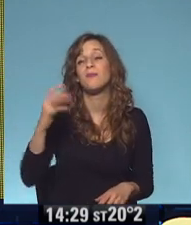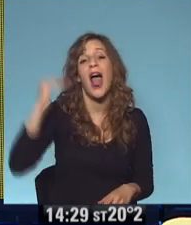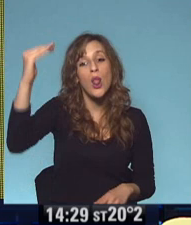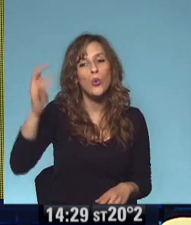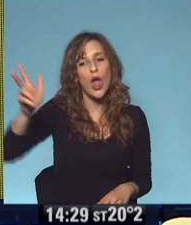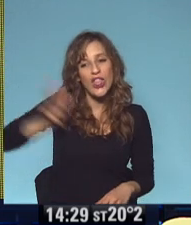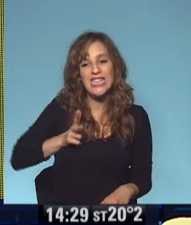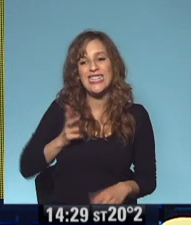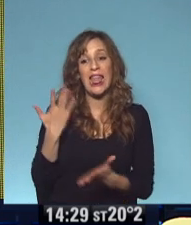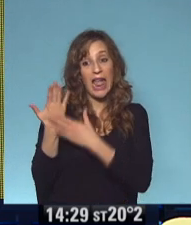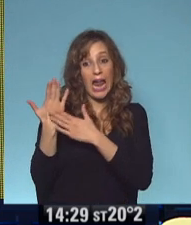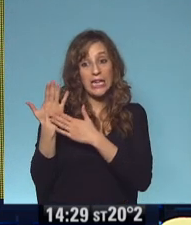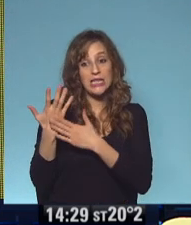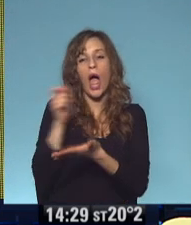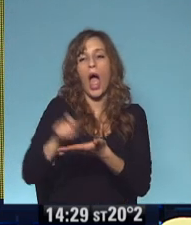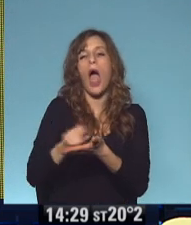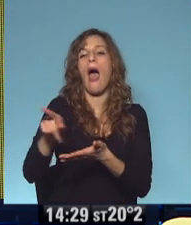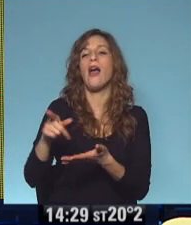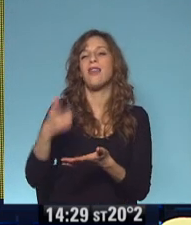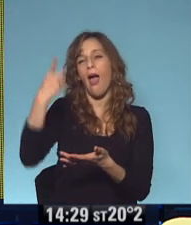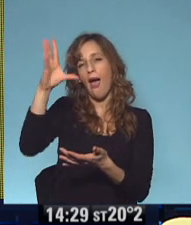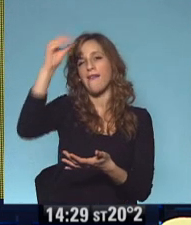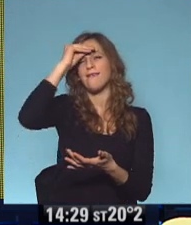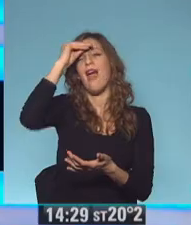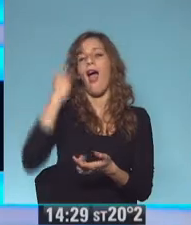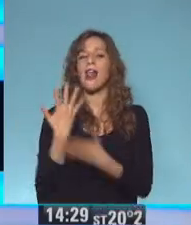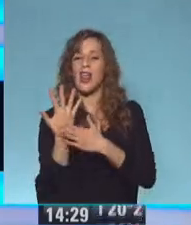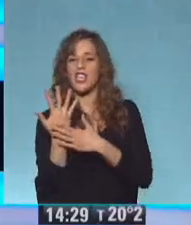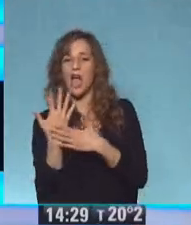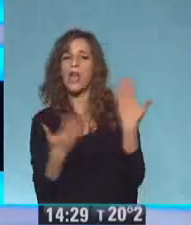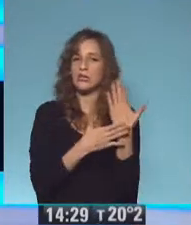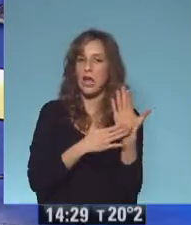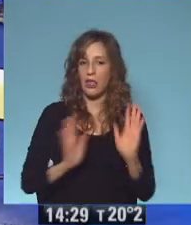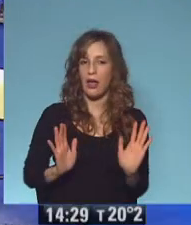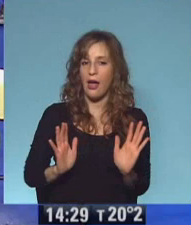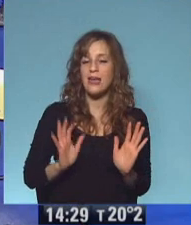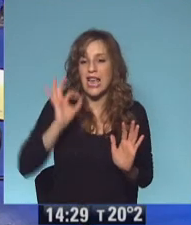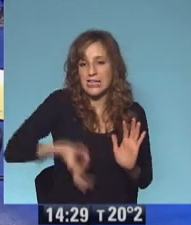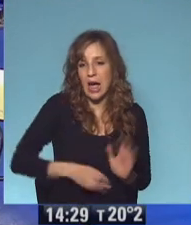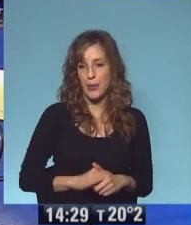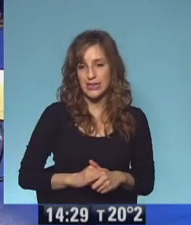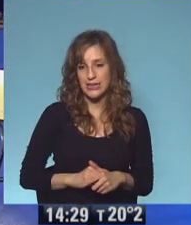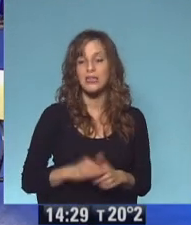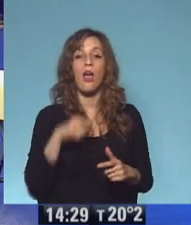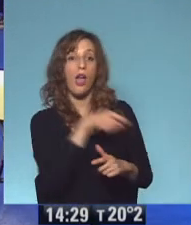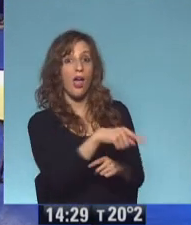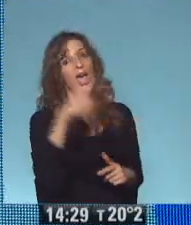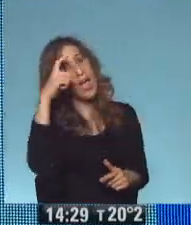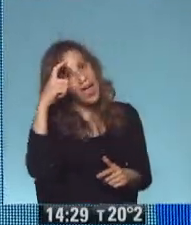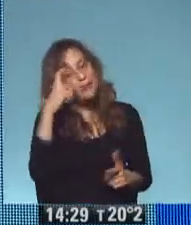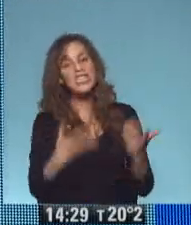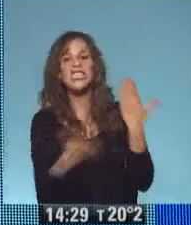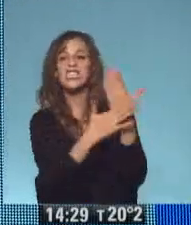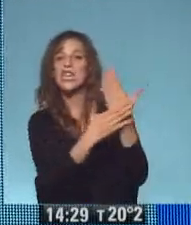Si escribís con la izquierda, ya sabés que la que escribís es la izquierda. Yo escribo con la derecha. Yo también. Yo escribo con la izquierda. Mirá,